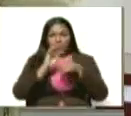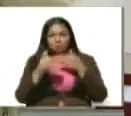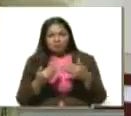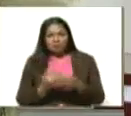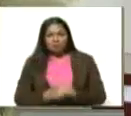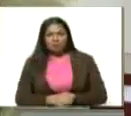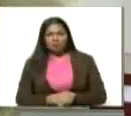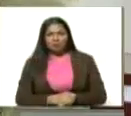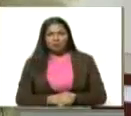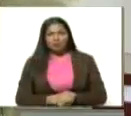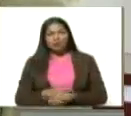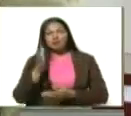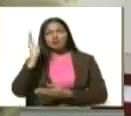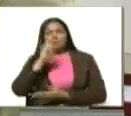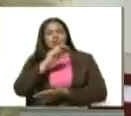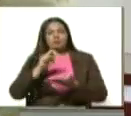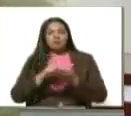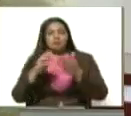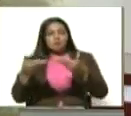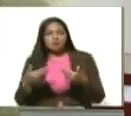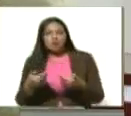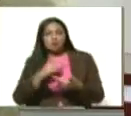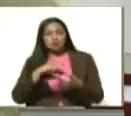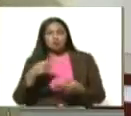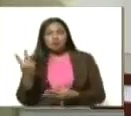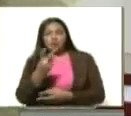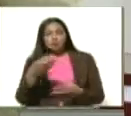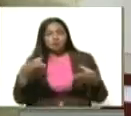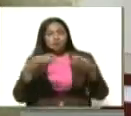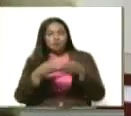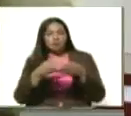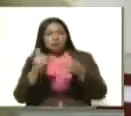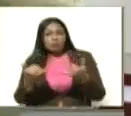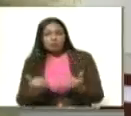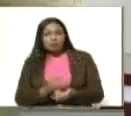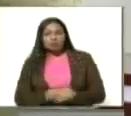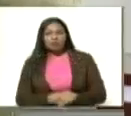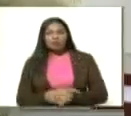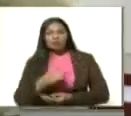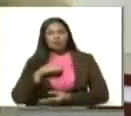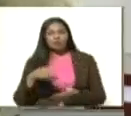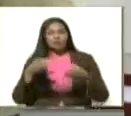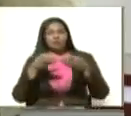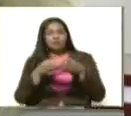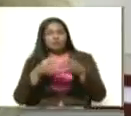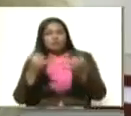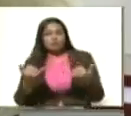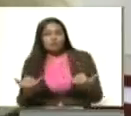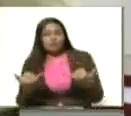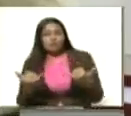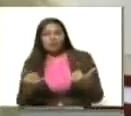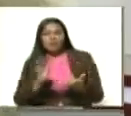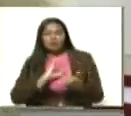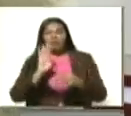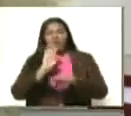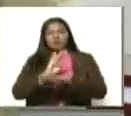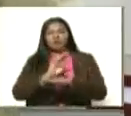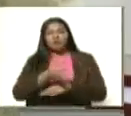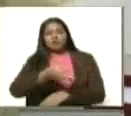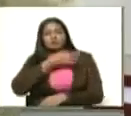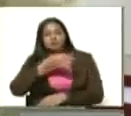Y en el seno de la Asamblea Nacional formamos parte de dos comisiones. Una es la Comisión de Protección